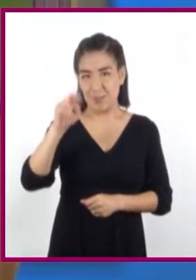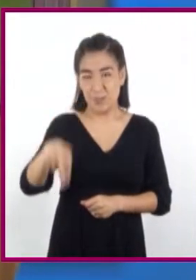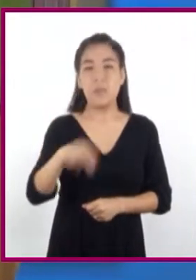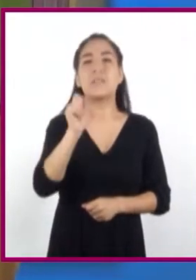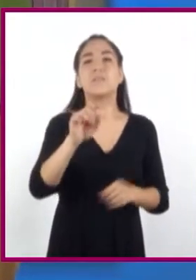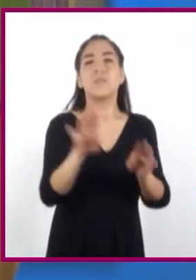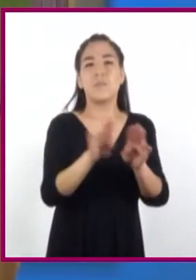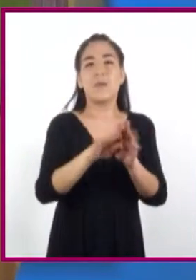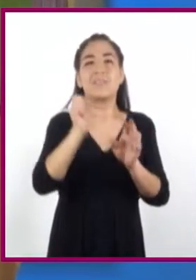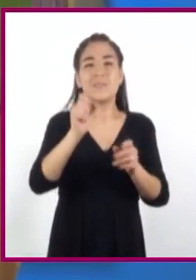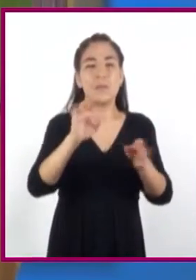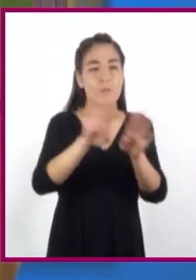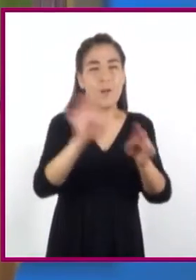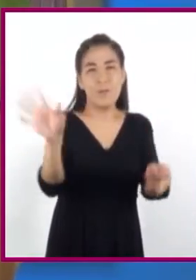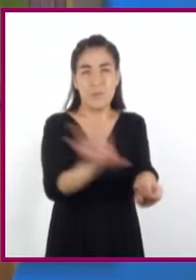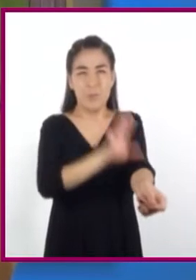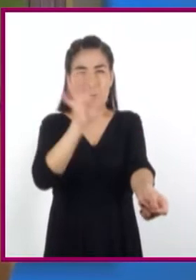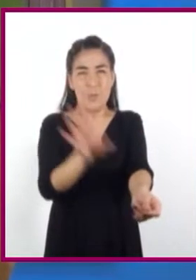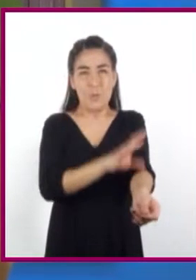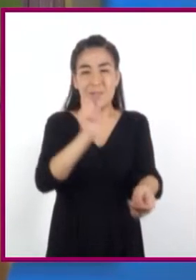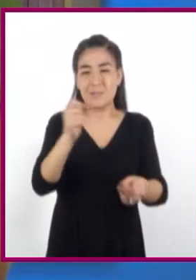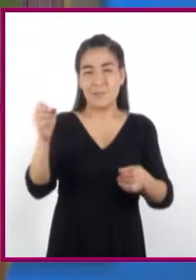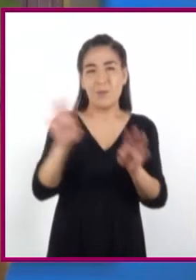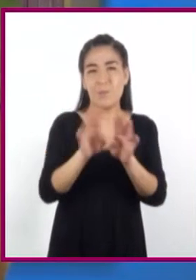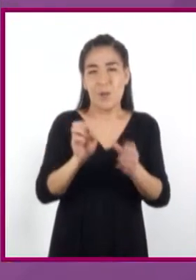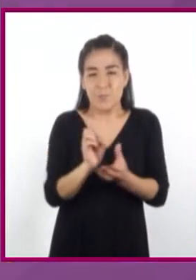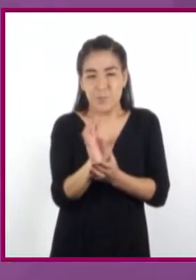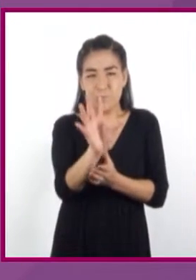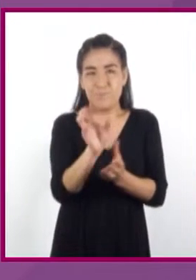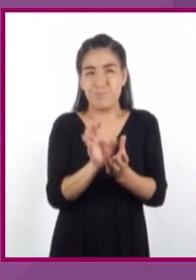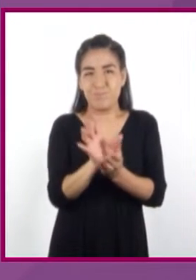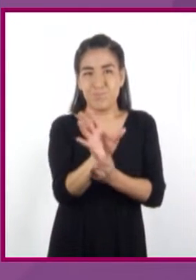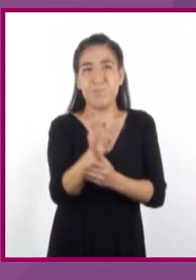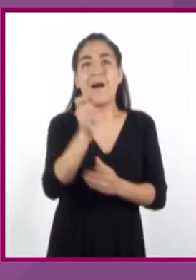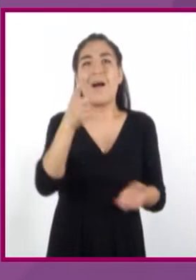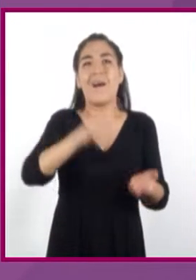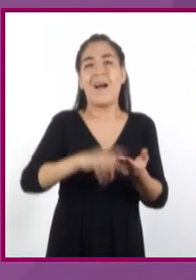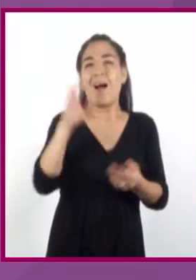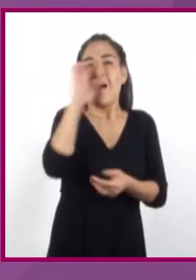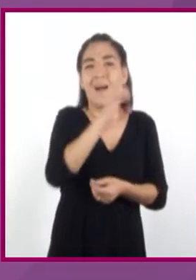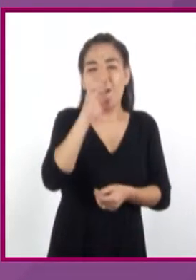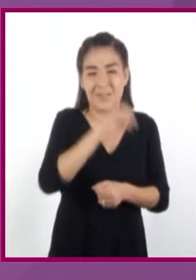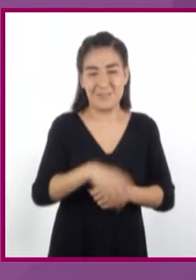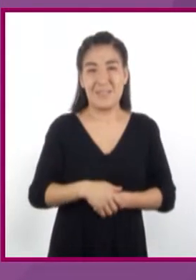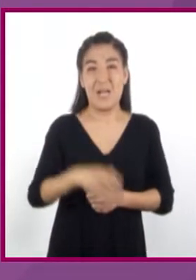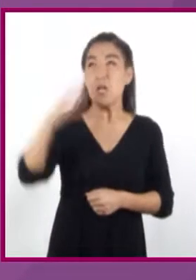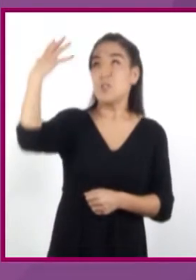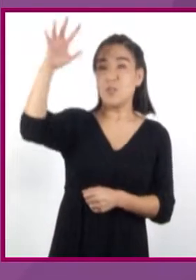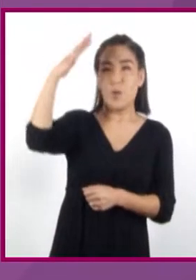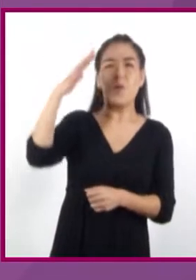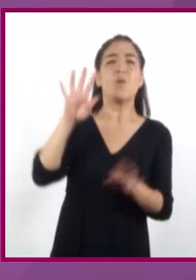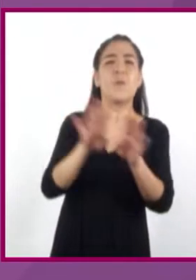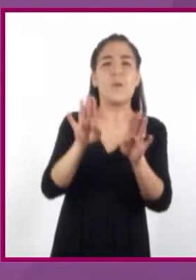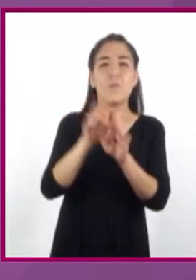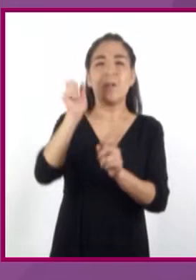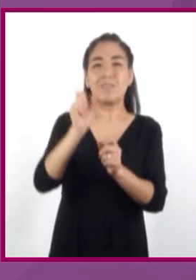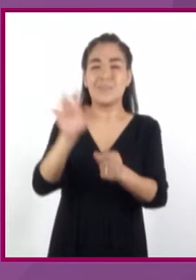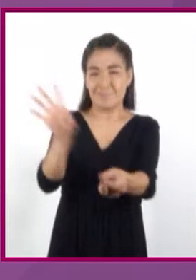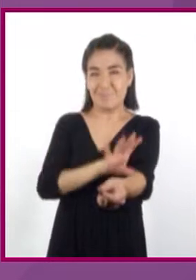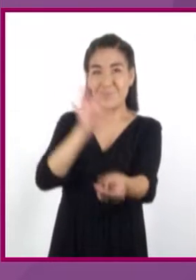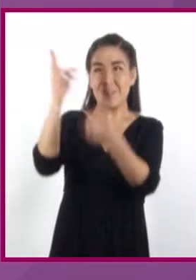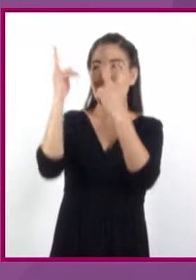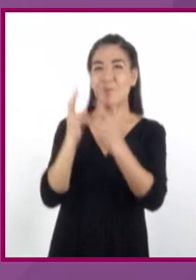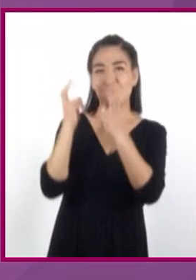de ondas electromagnéticas, se da una transferencia de calor. El sol emite su energía a través de este tipo de